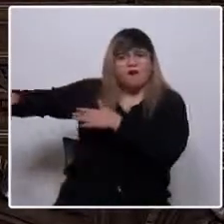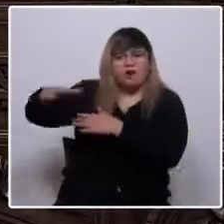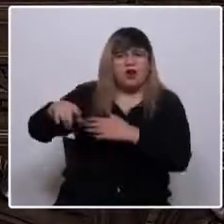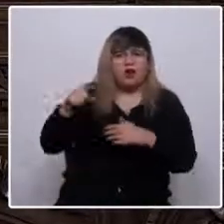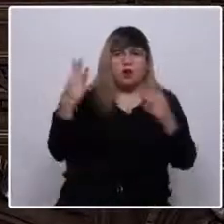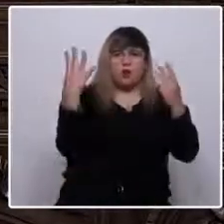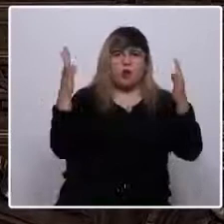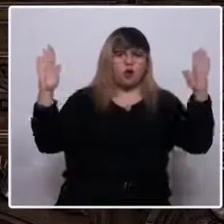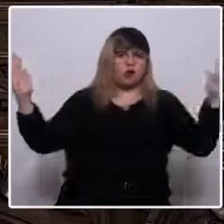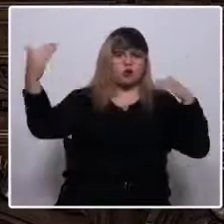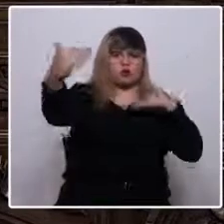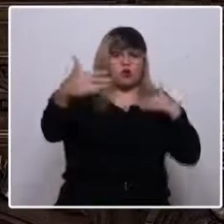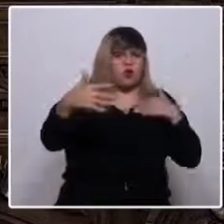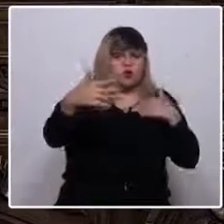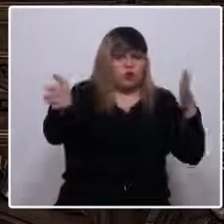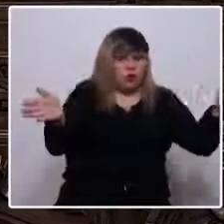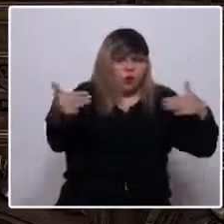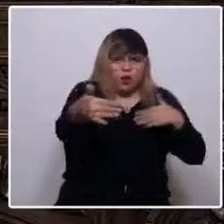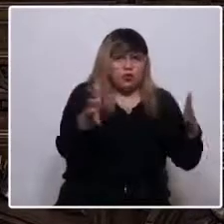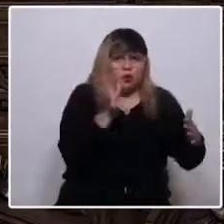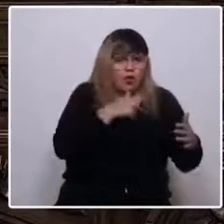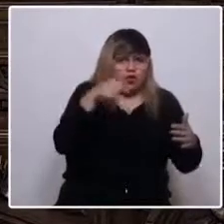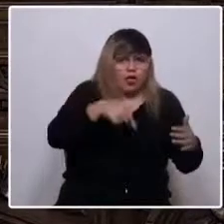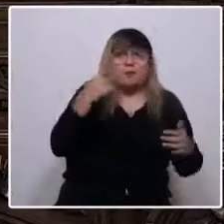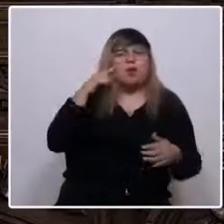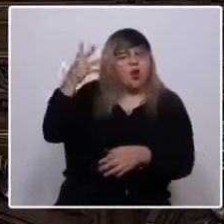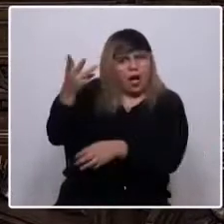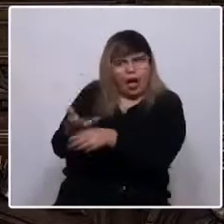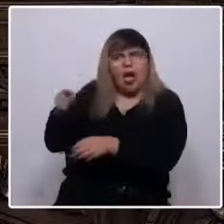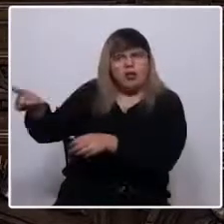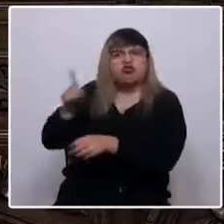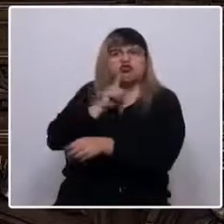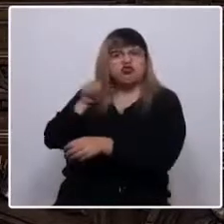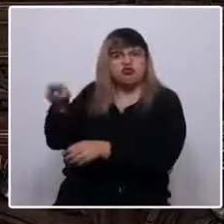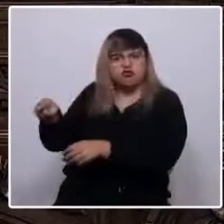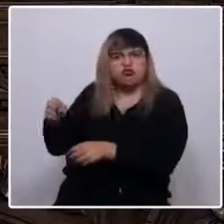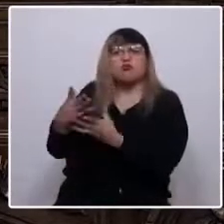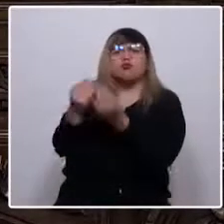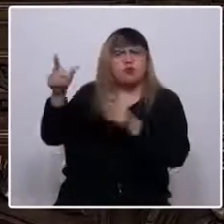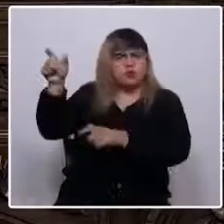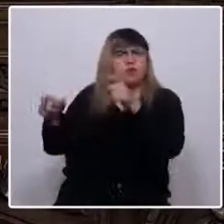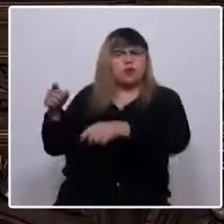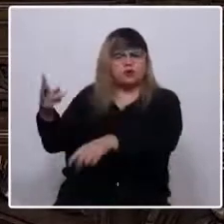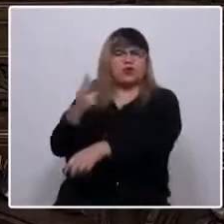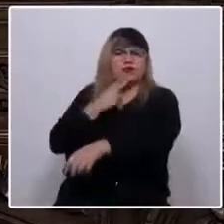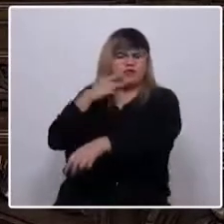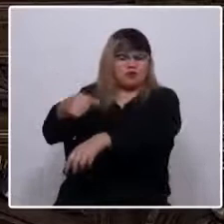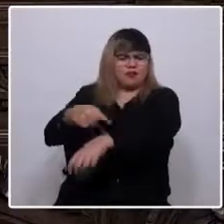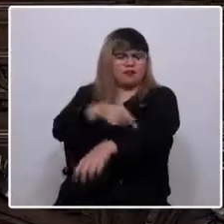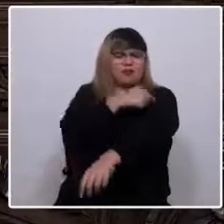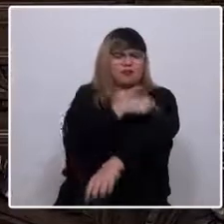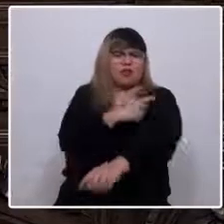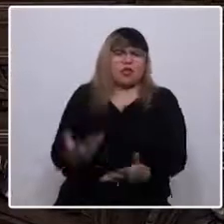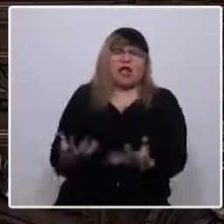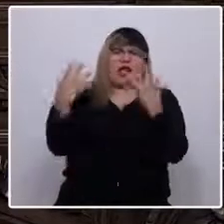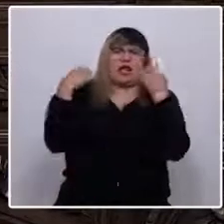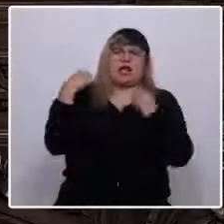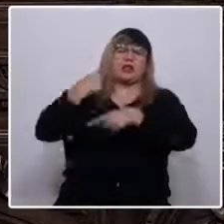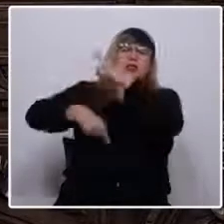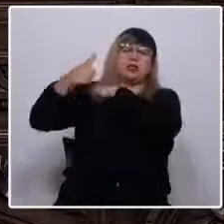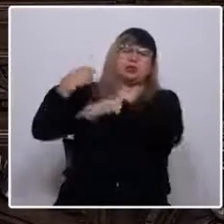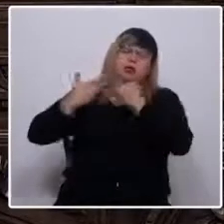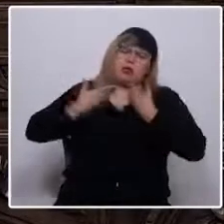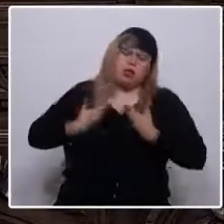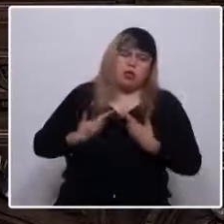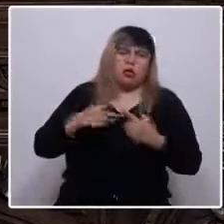cuatro paredes pero existen están muchos venimos de allá cargamos con esa responsabilidad histórica y generar estos